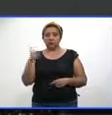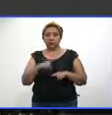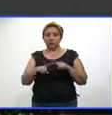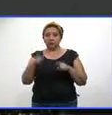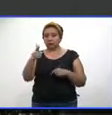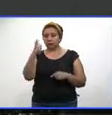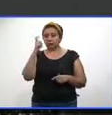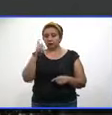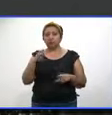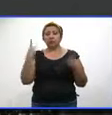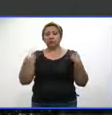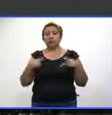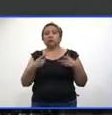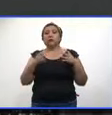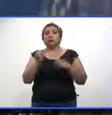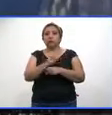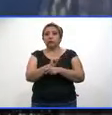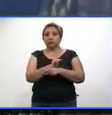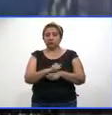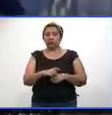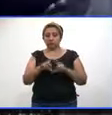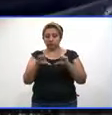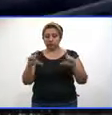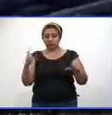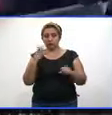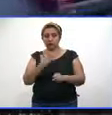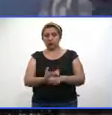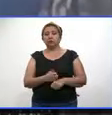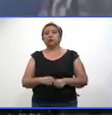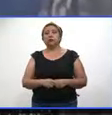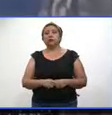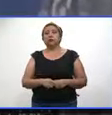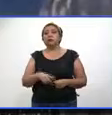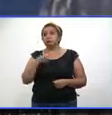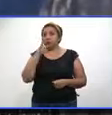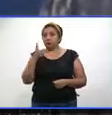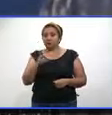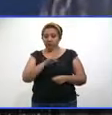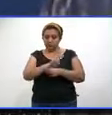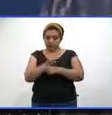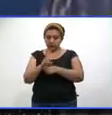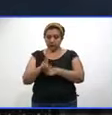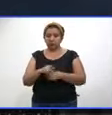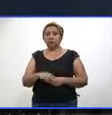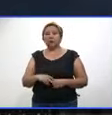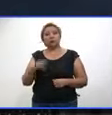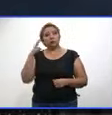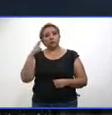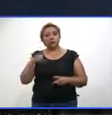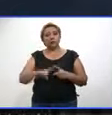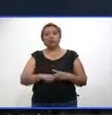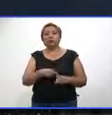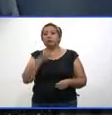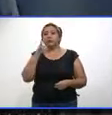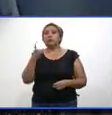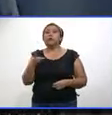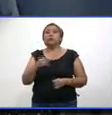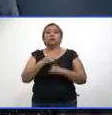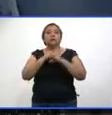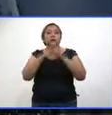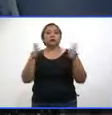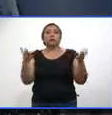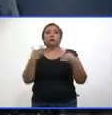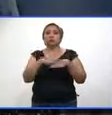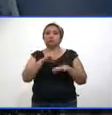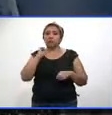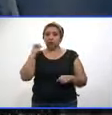diversos disparos por personas a bordo de un vehículo con placas del Estado. Se desplegó un operativo para dar con los sospechosos e inició la triangulación de información entre